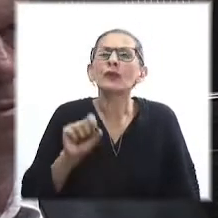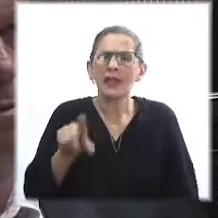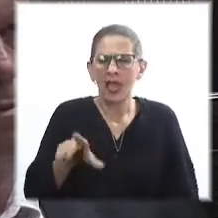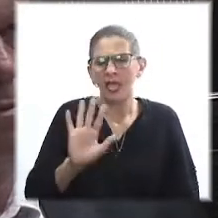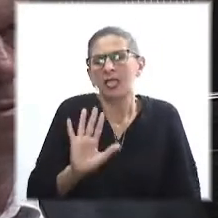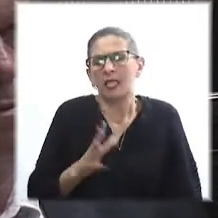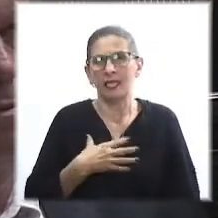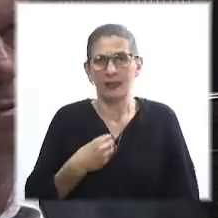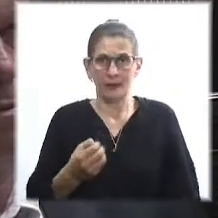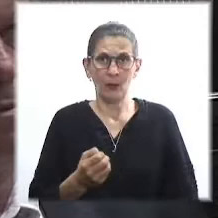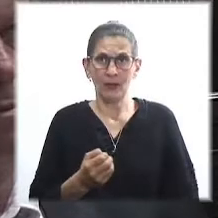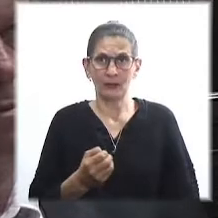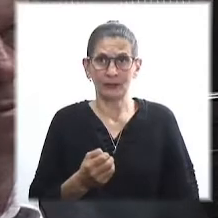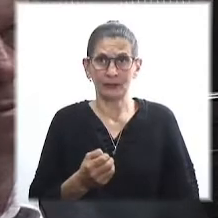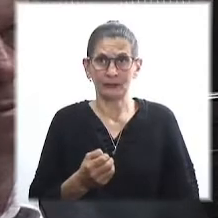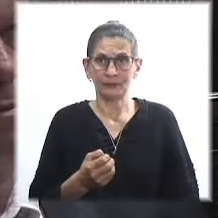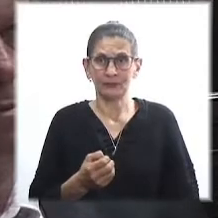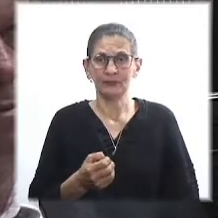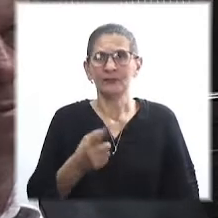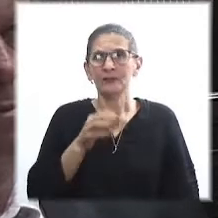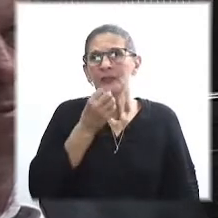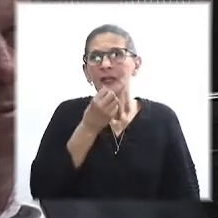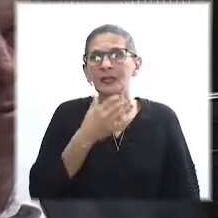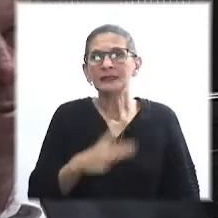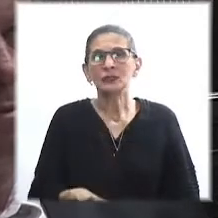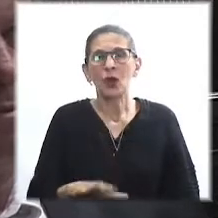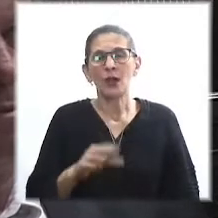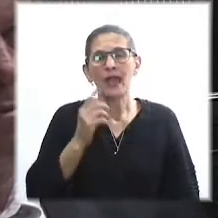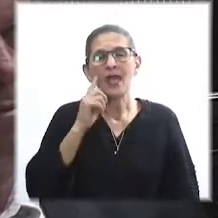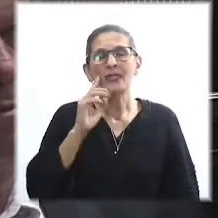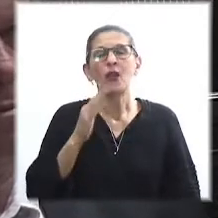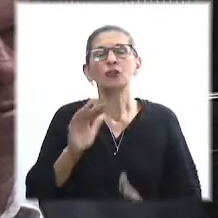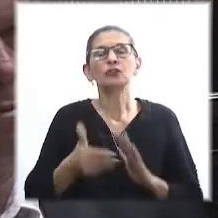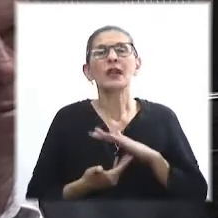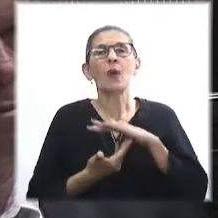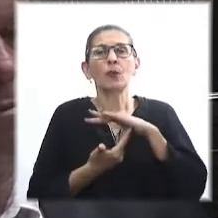Nacional. La historia de los caudillos,